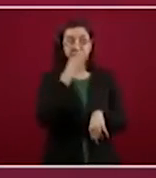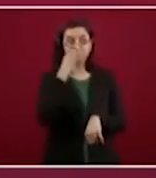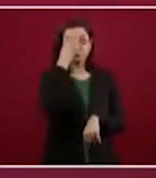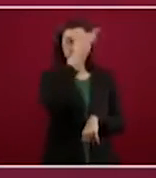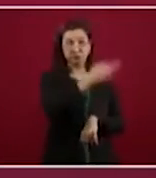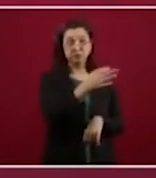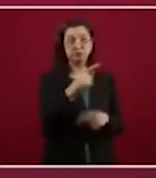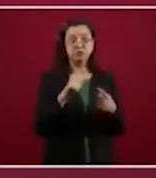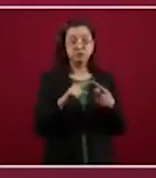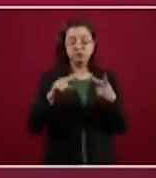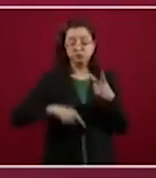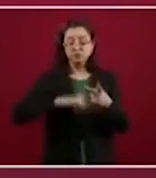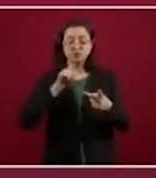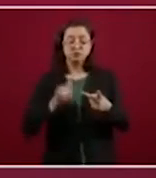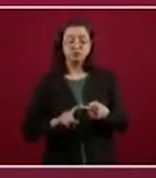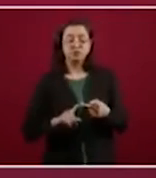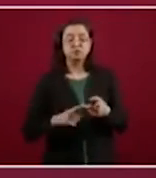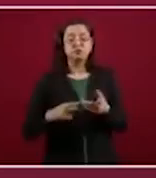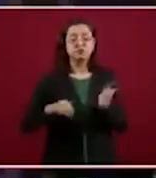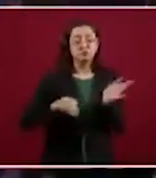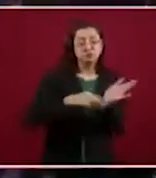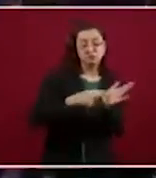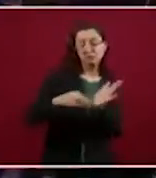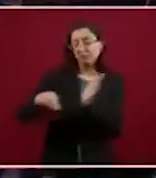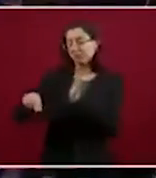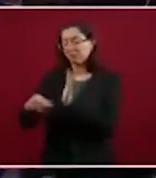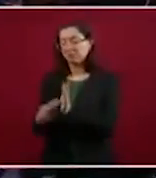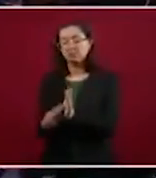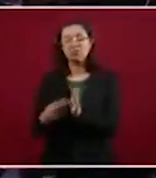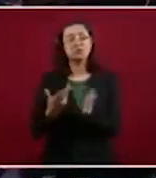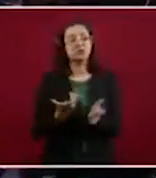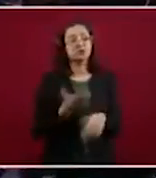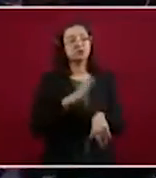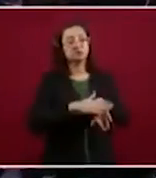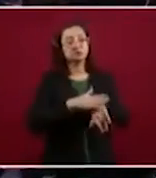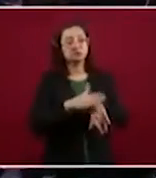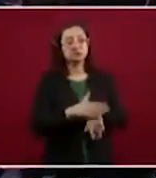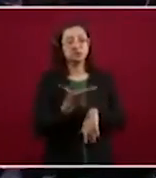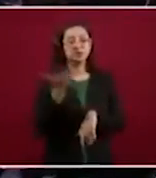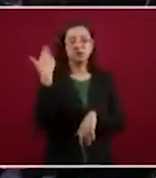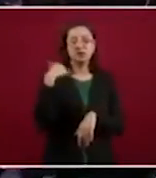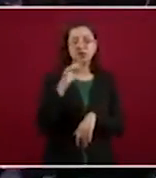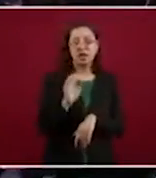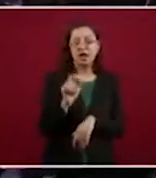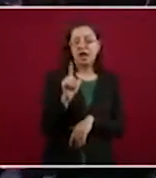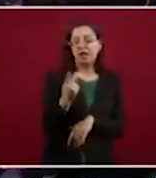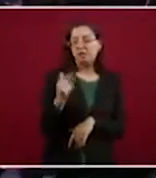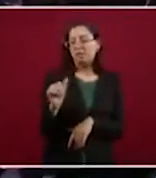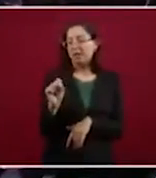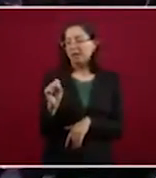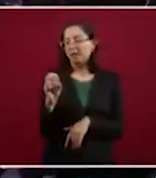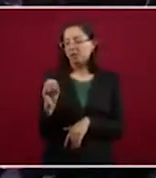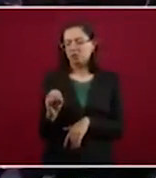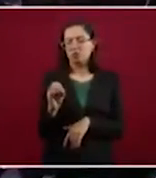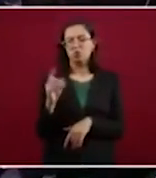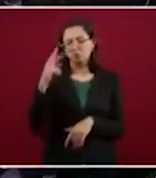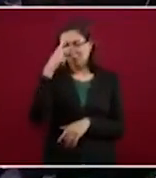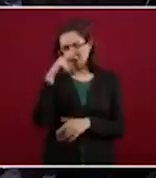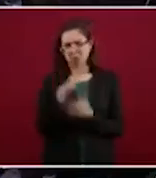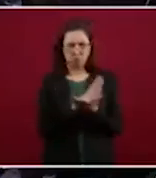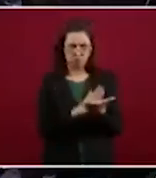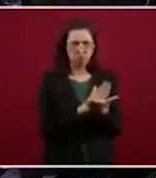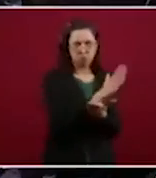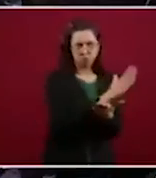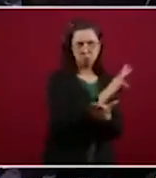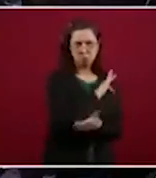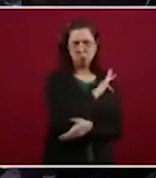el convenio en el caso del Paso, que es muy reciente. ¿Qué nos respondió Estados Unidos? Si la Fiscalía